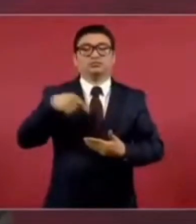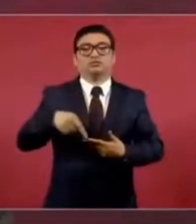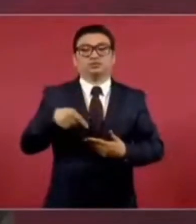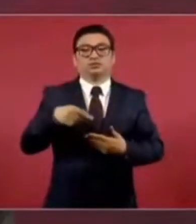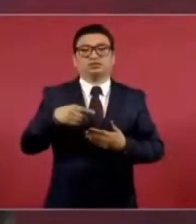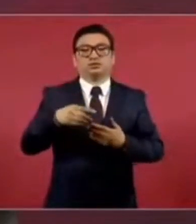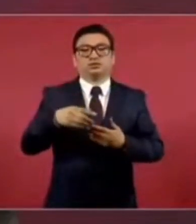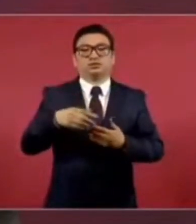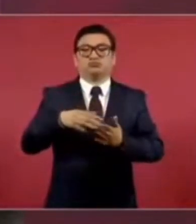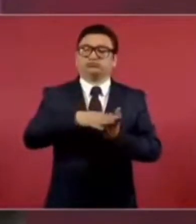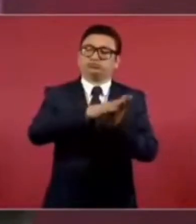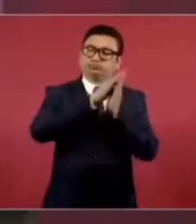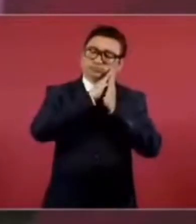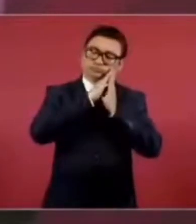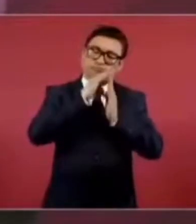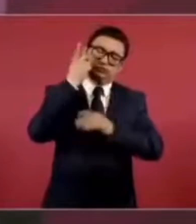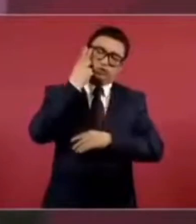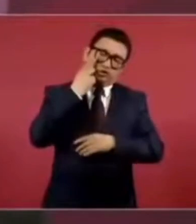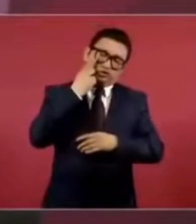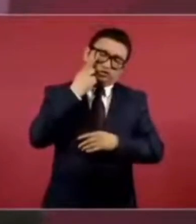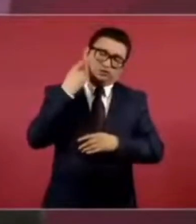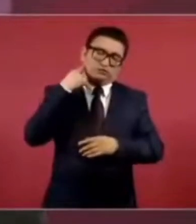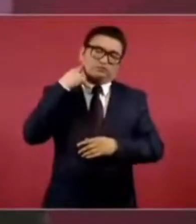a dormirme